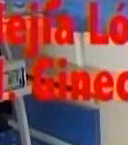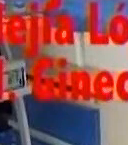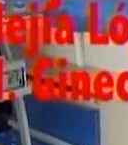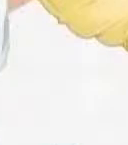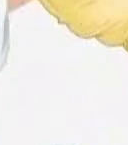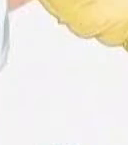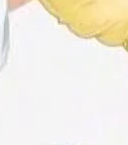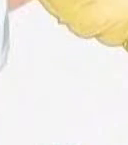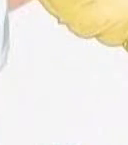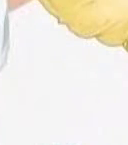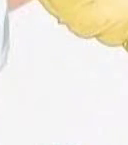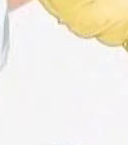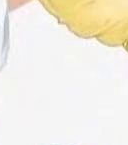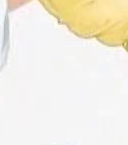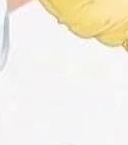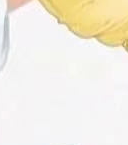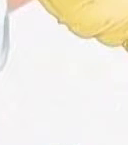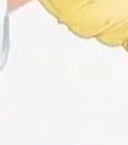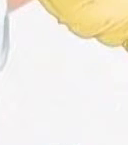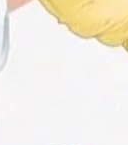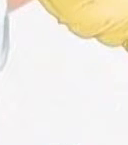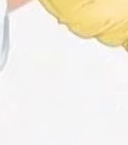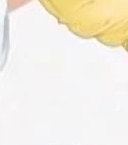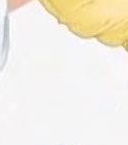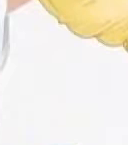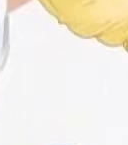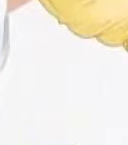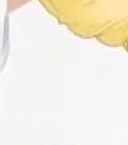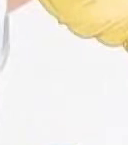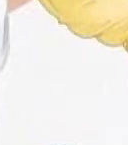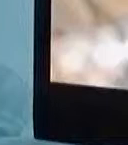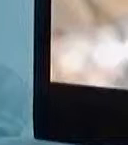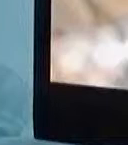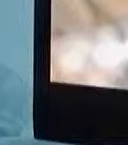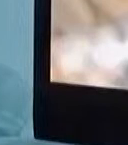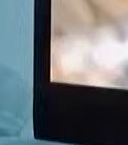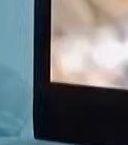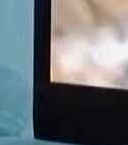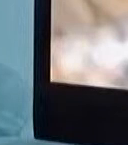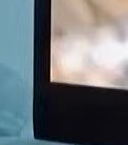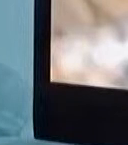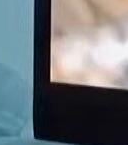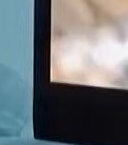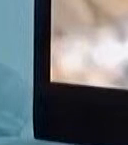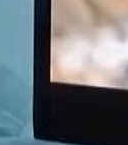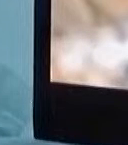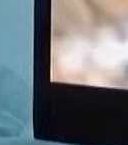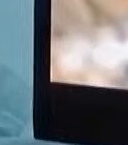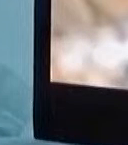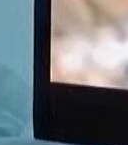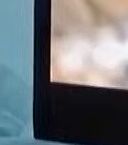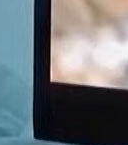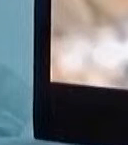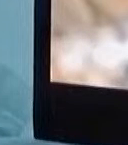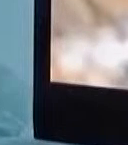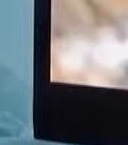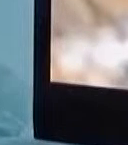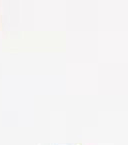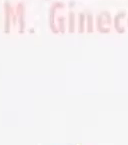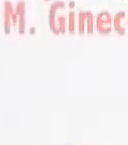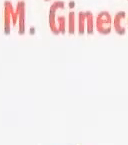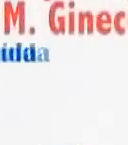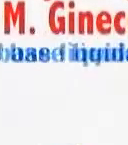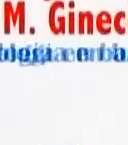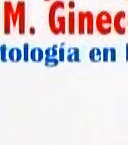cada semana y dando un uso oportuno a la biotecnología para evaluar tu interior. Deja ya esos síntomas ginecológicos que alteran tu calidad de